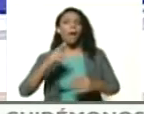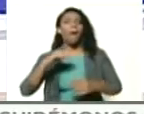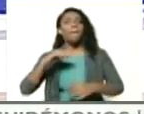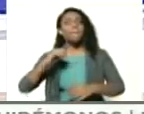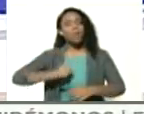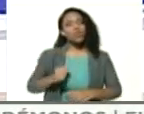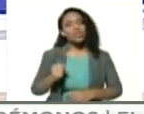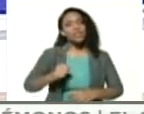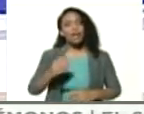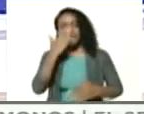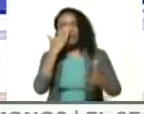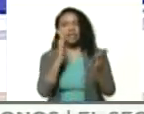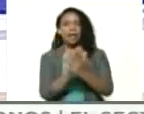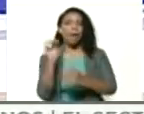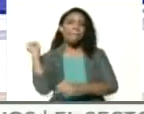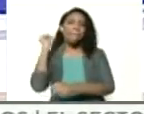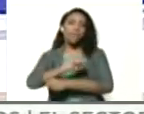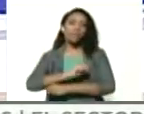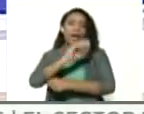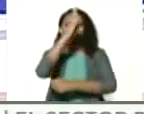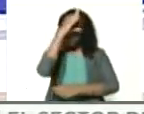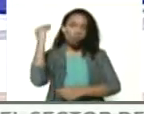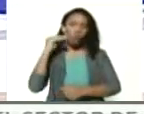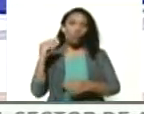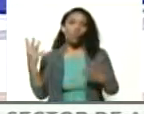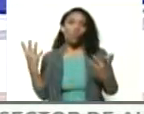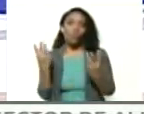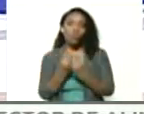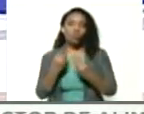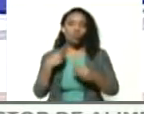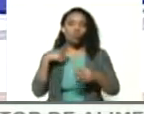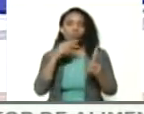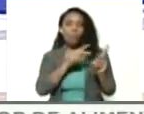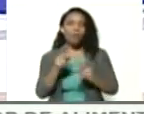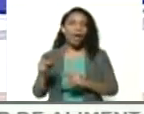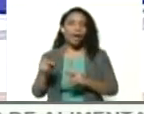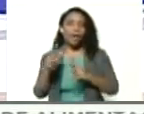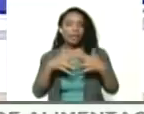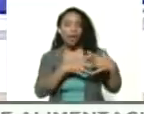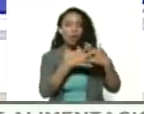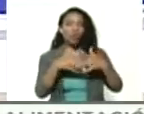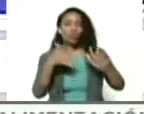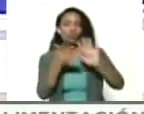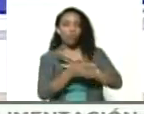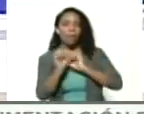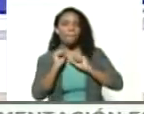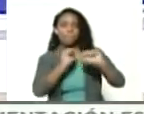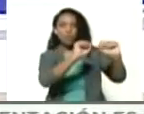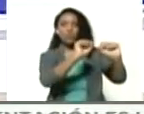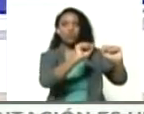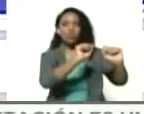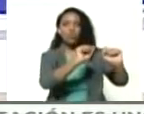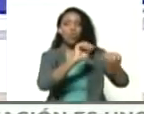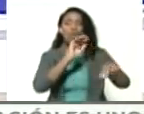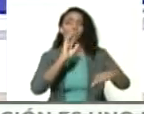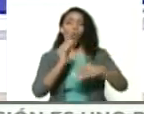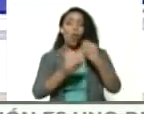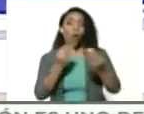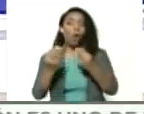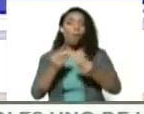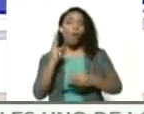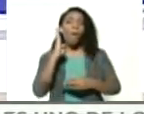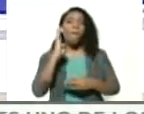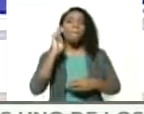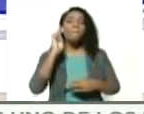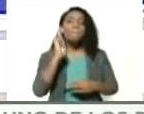para enfrentar y derrotar a Donald Trump con todos sus planes. Porque así como George W. Bush le tiró